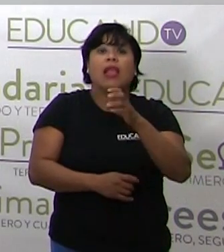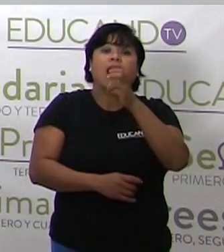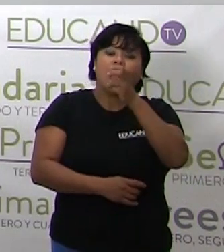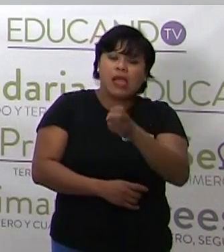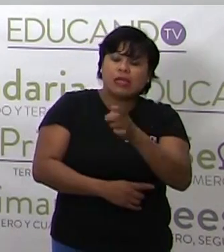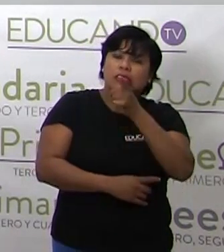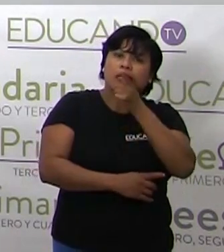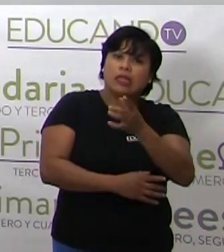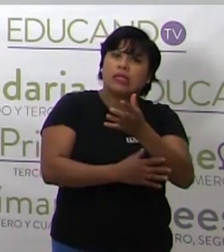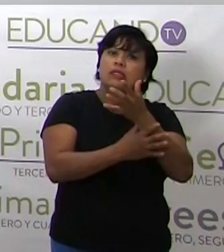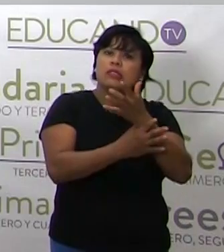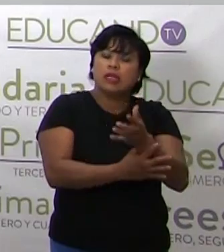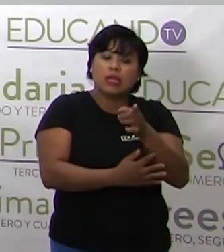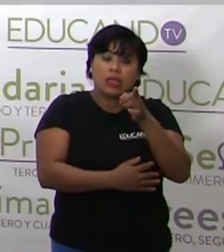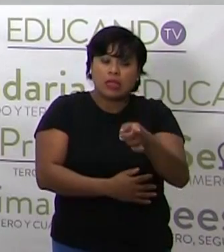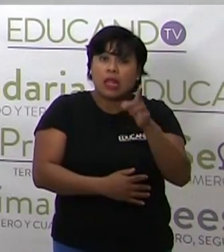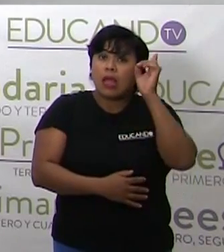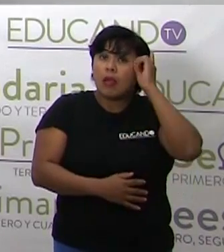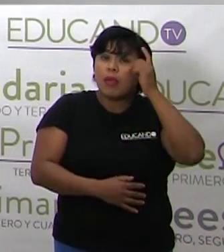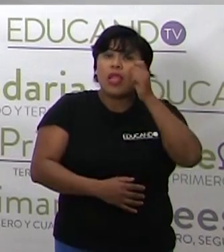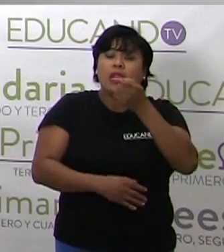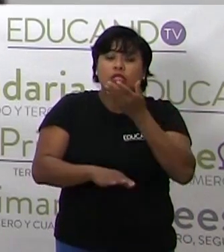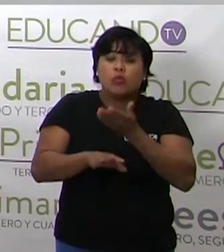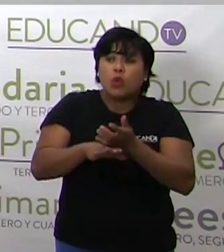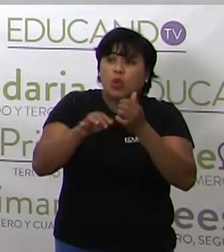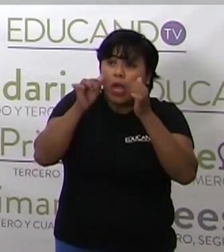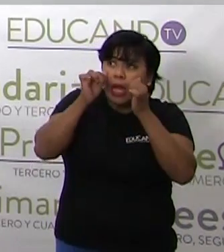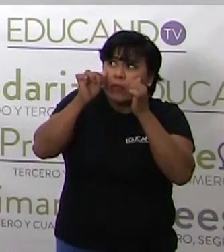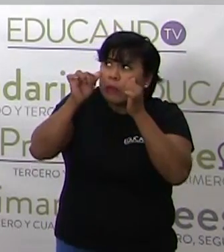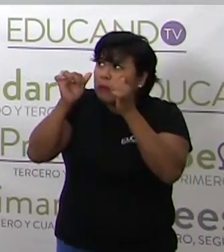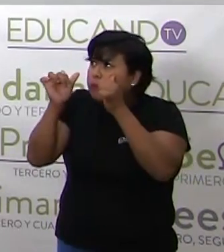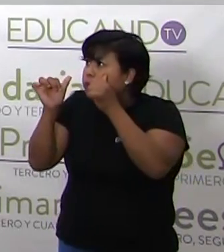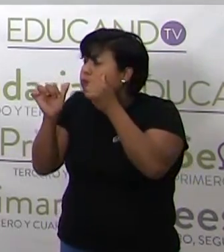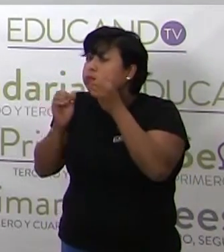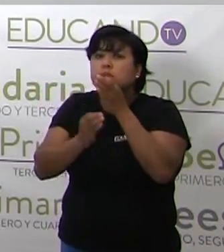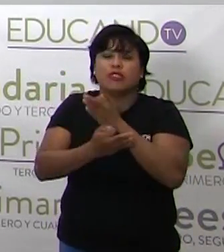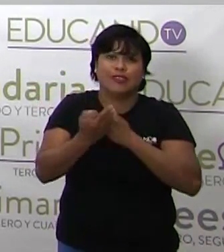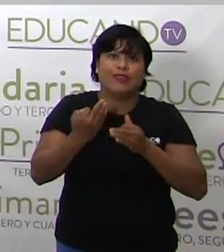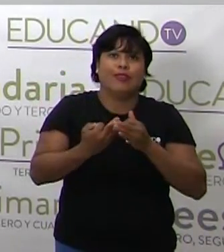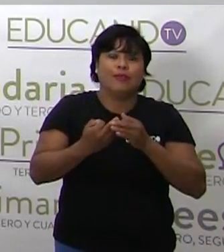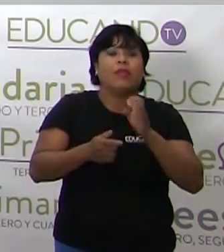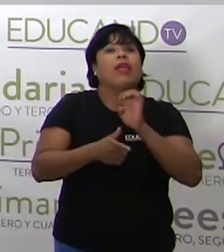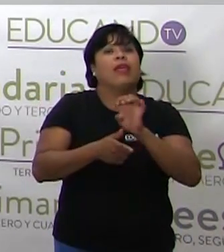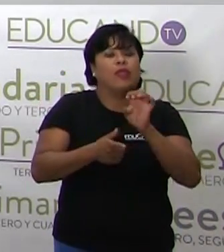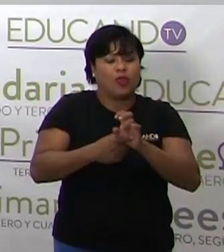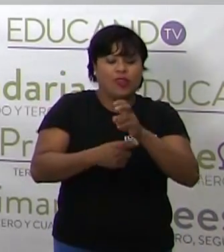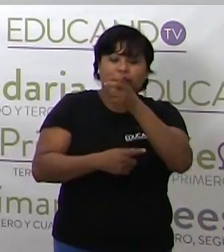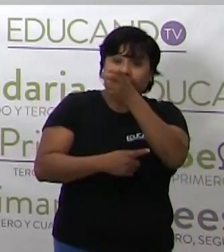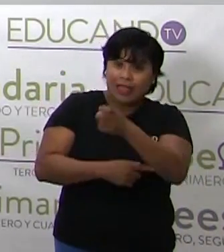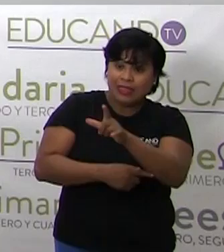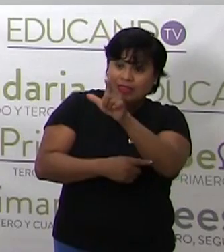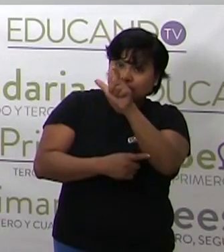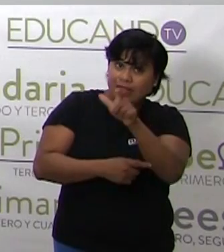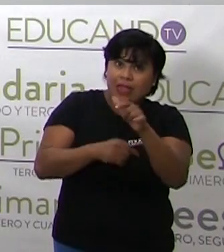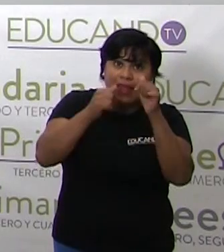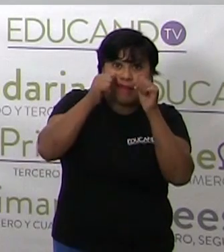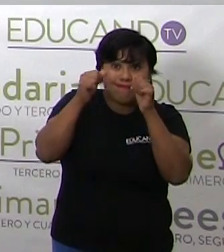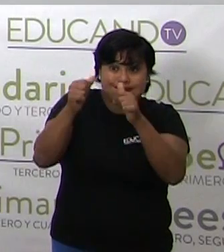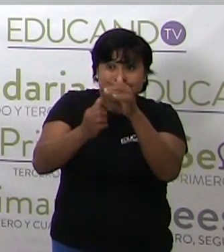diciendo que era muy atento a todo. Entonces, este es el